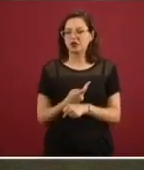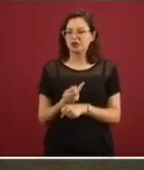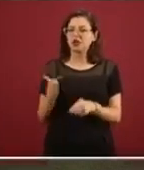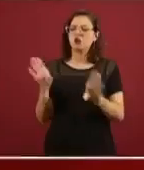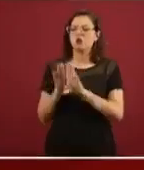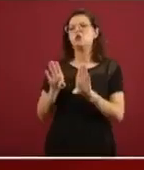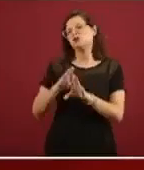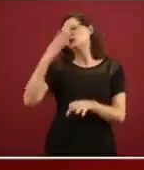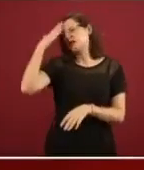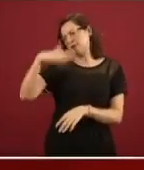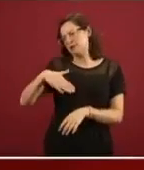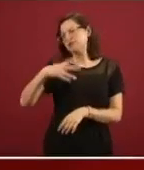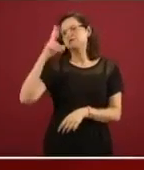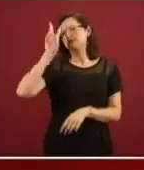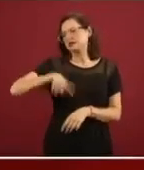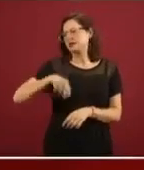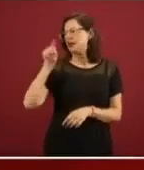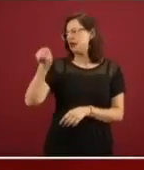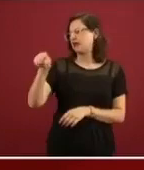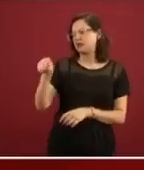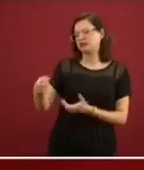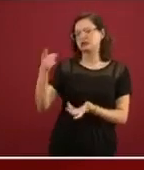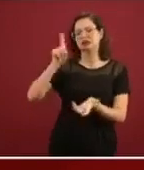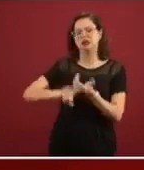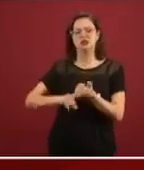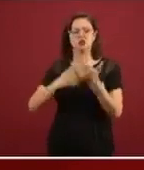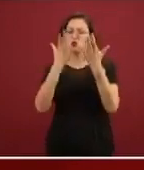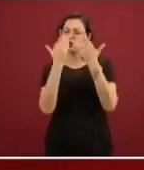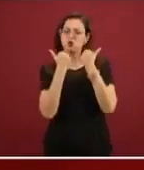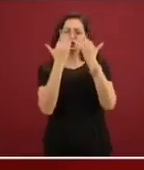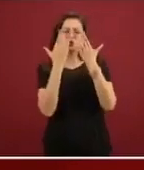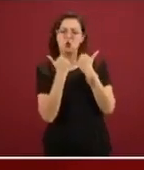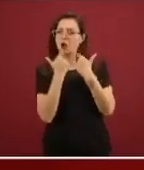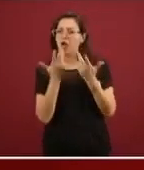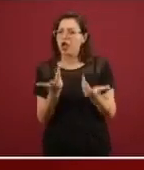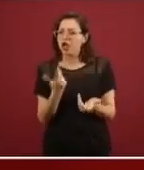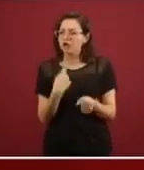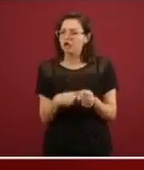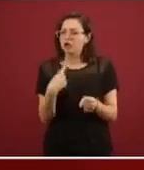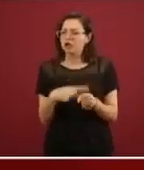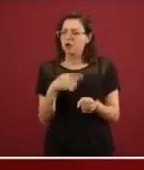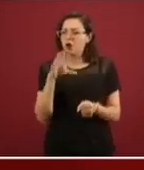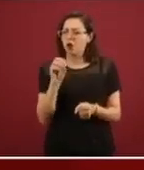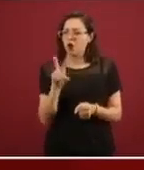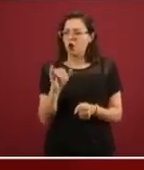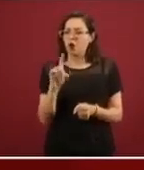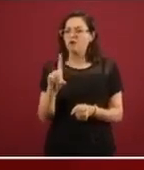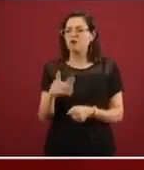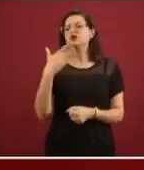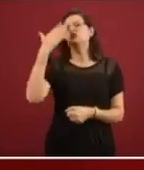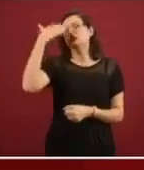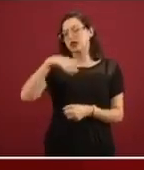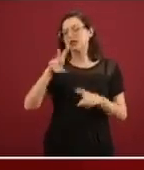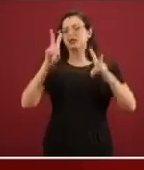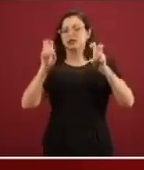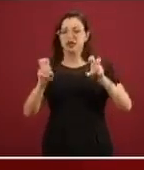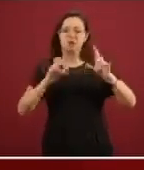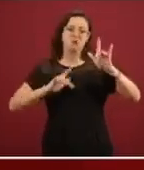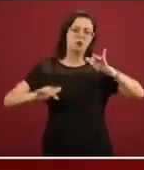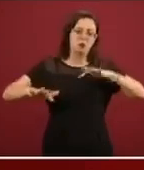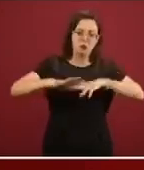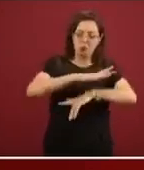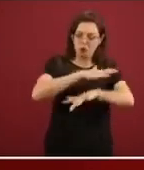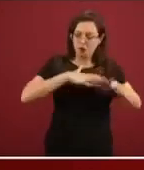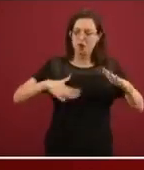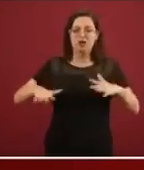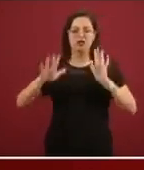procedimientos ustedes están aplicando para determinar que están libres de COVID? Sé que están aplicando la movilidad, sé que